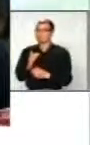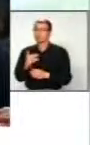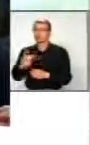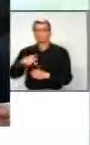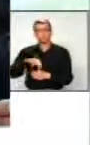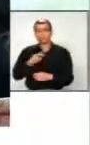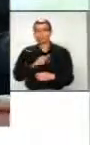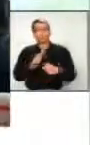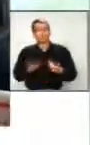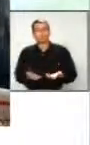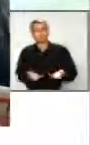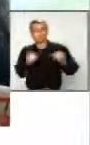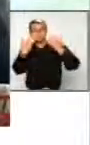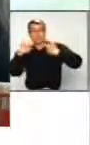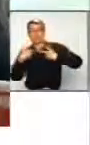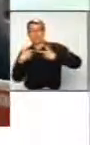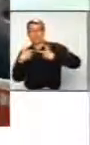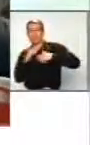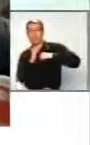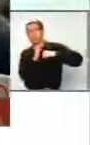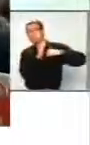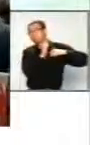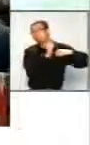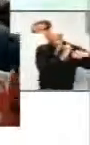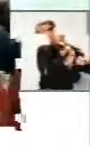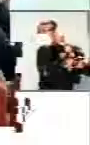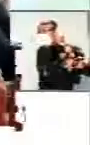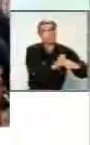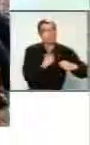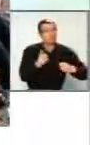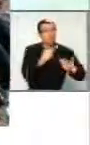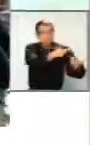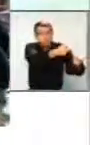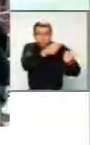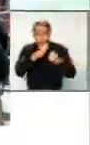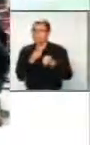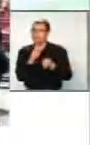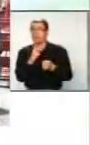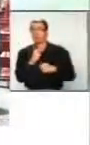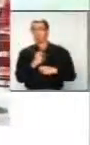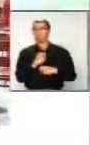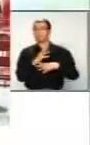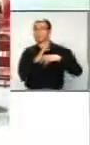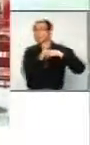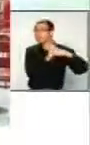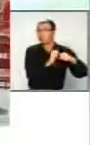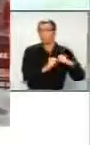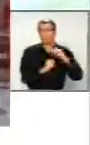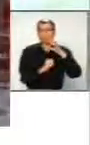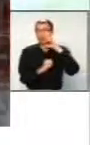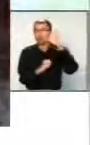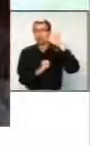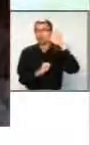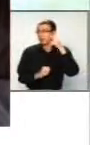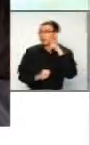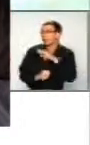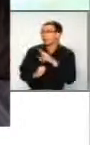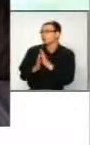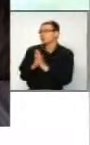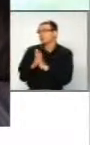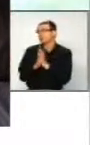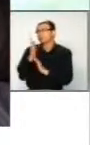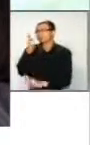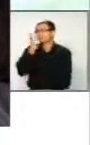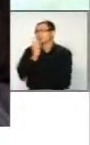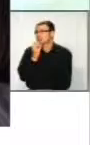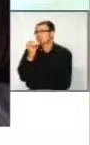pesquemos, piquemos. Y que nos muestren diferentes opciones, pero nos dicen, esta es la que toda mujer debería soñar.